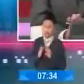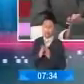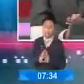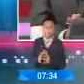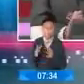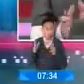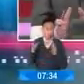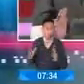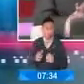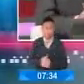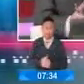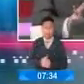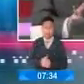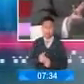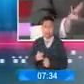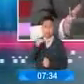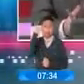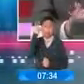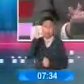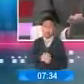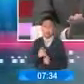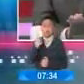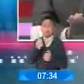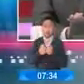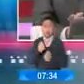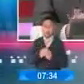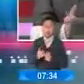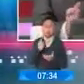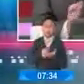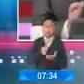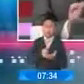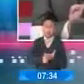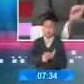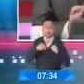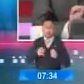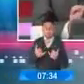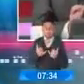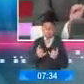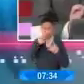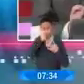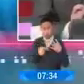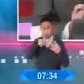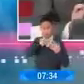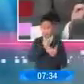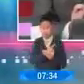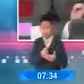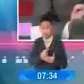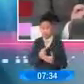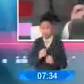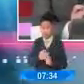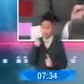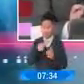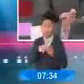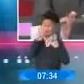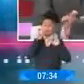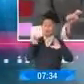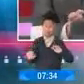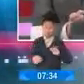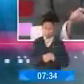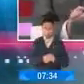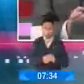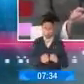cantidad de días, casos que se tiene que analizar? Hay varios. Esta semana se tiene que resolver el caso de sobornos,